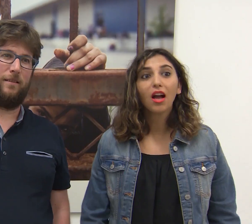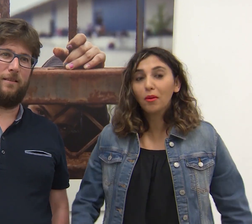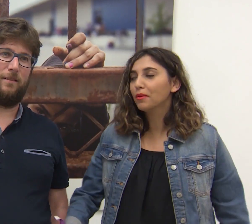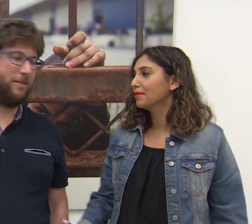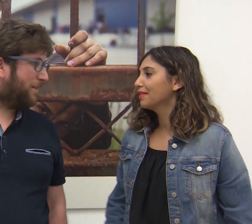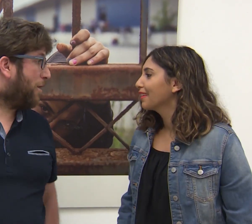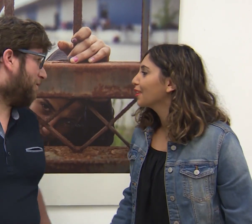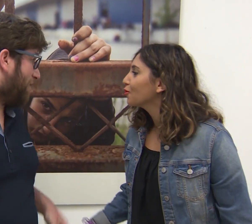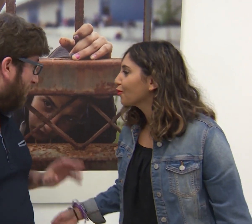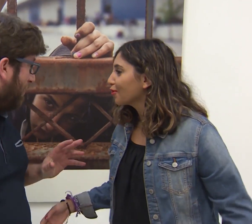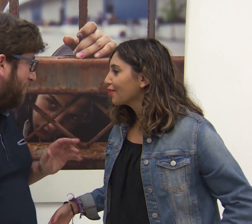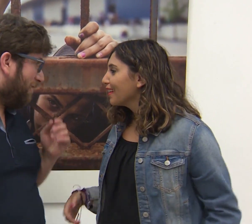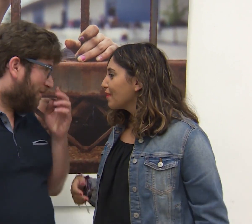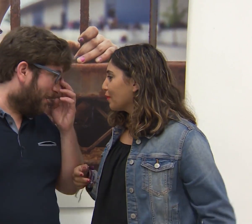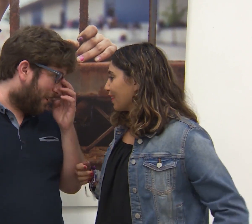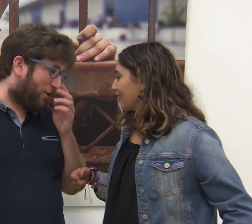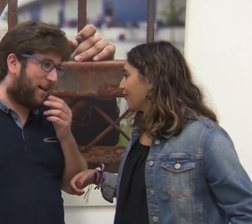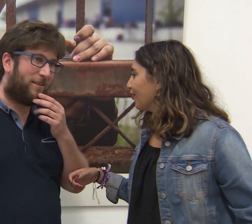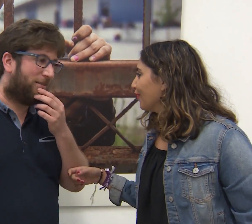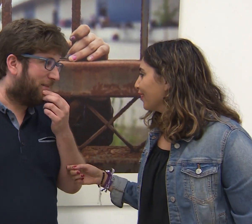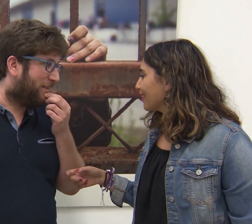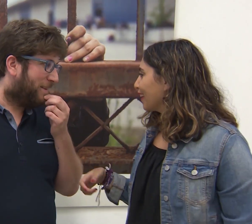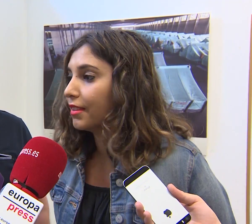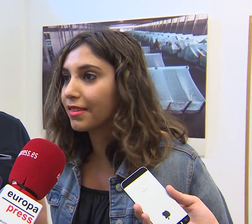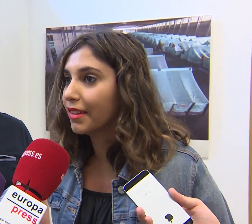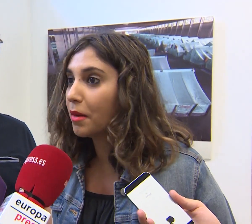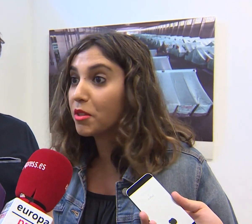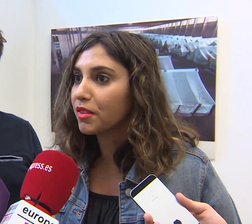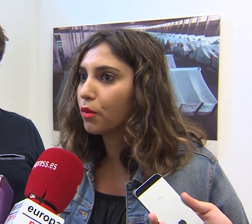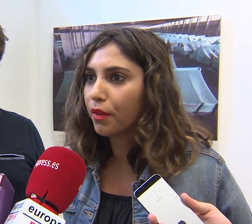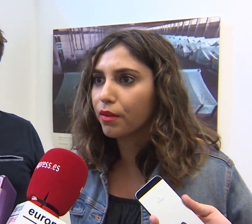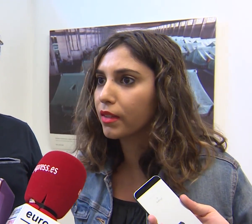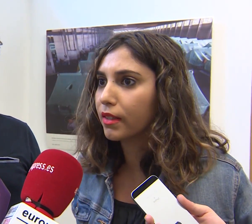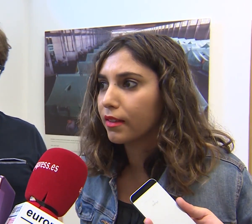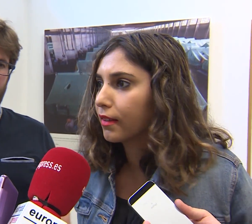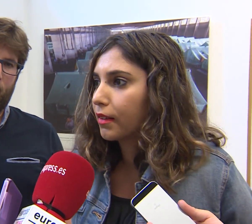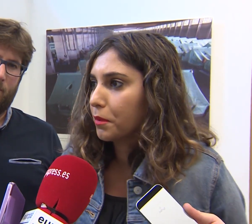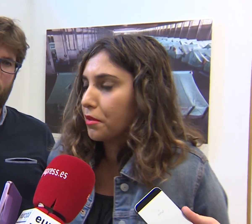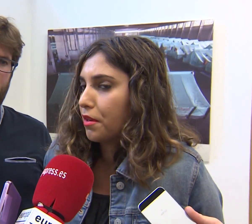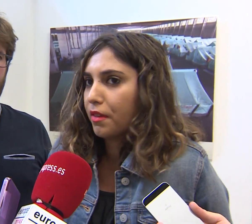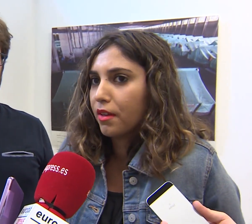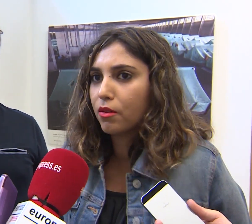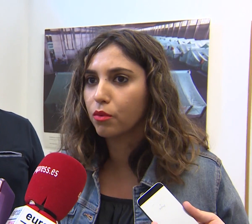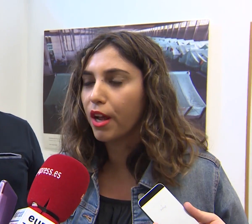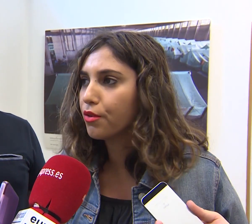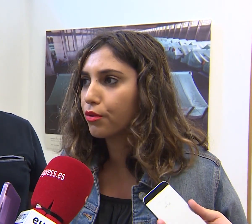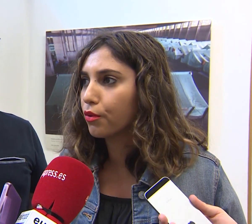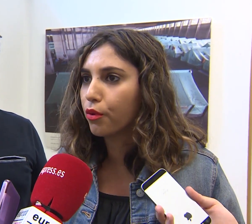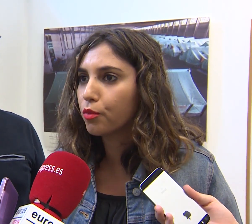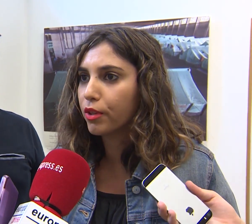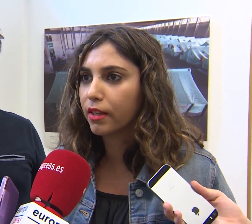que contenía archivos con documentos procedentes del móvil de bous elham la sala explica que algunos de esos documentos archivados en el móvil y cuya